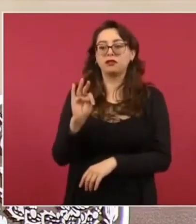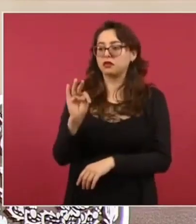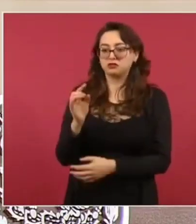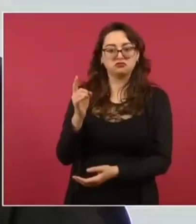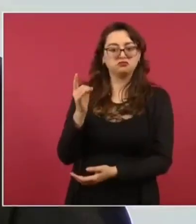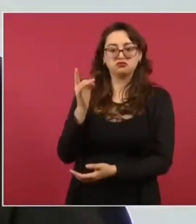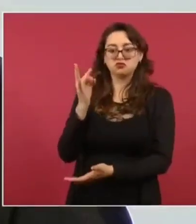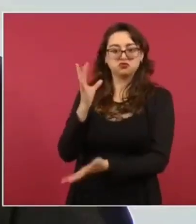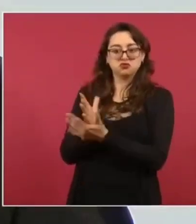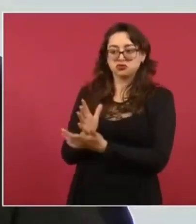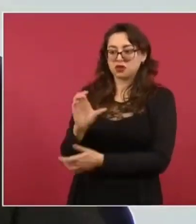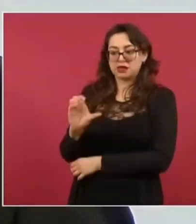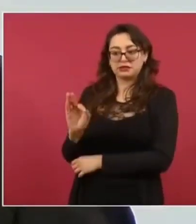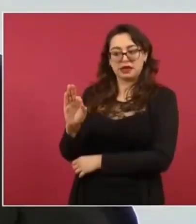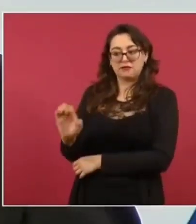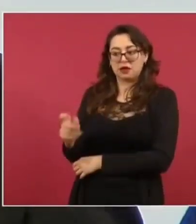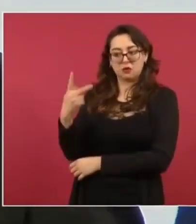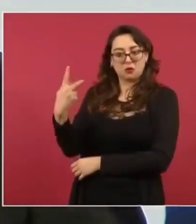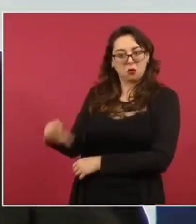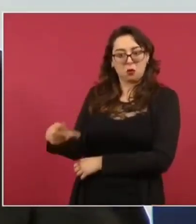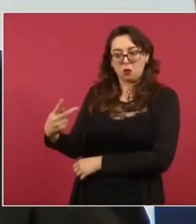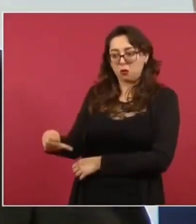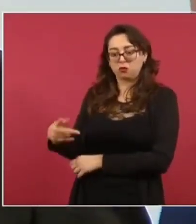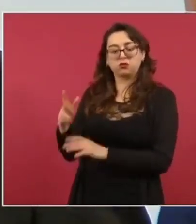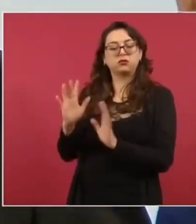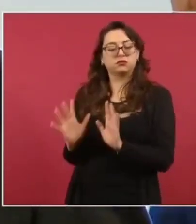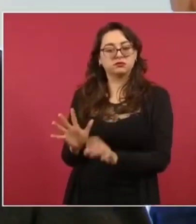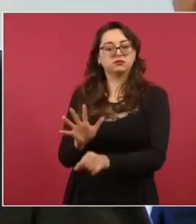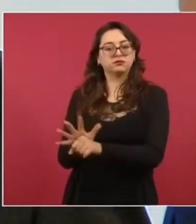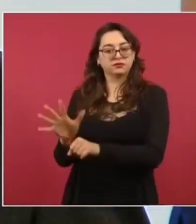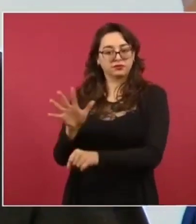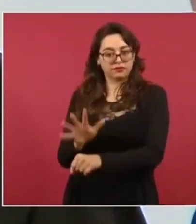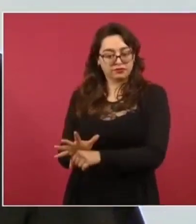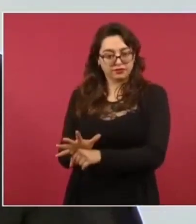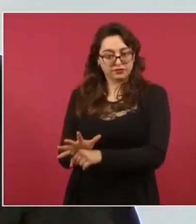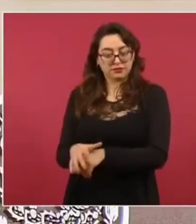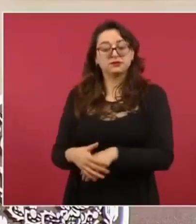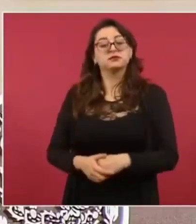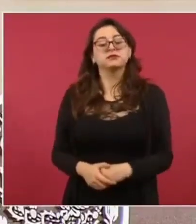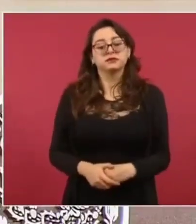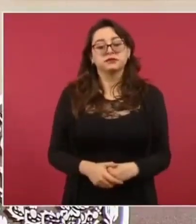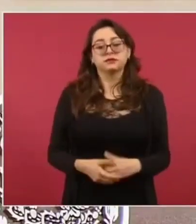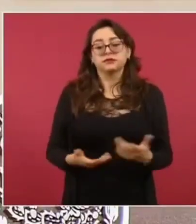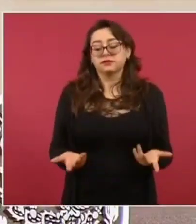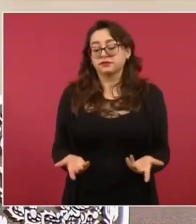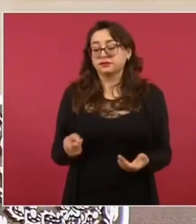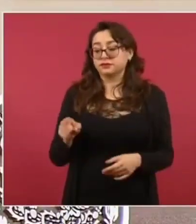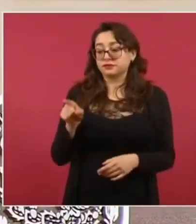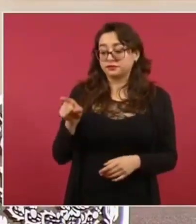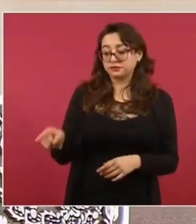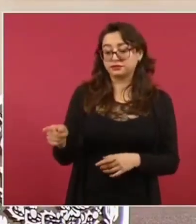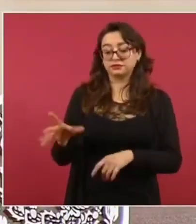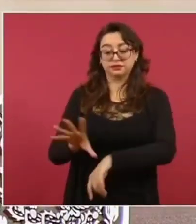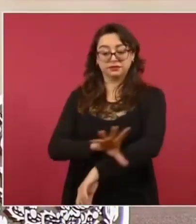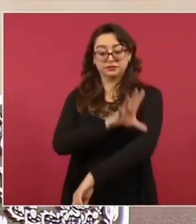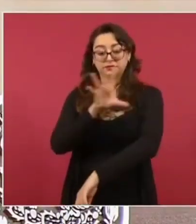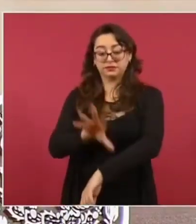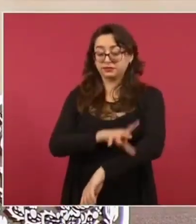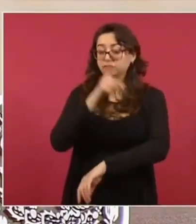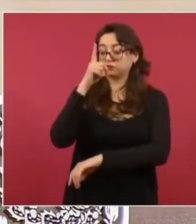La CFE va a operar el 55% de la capacidad de